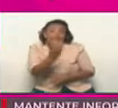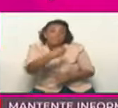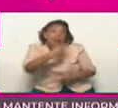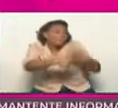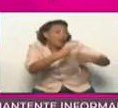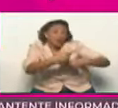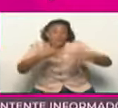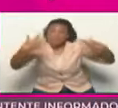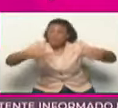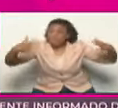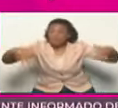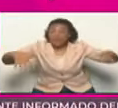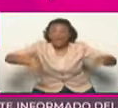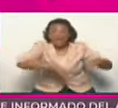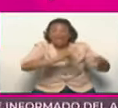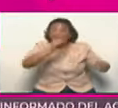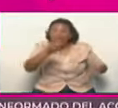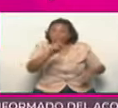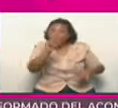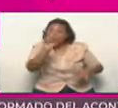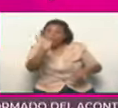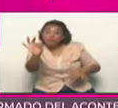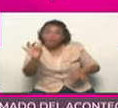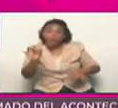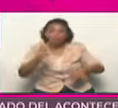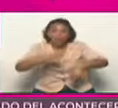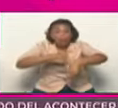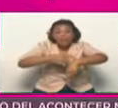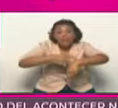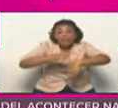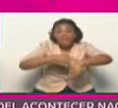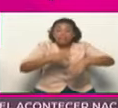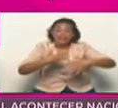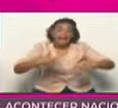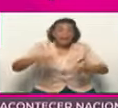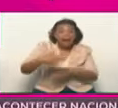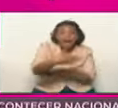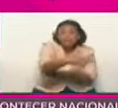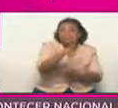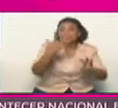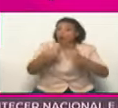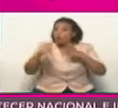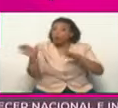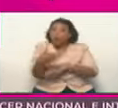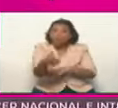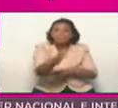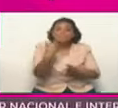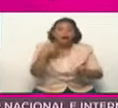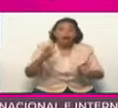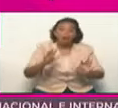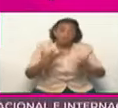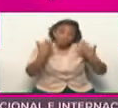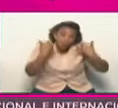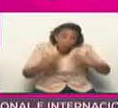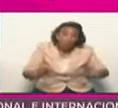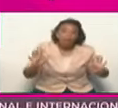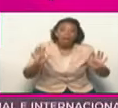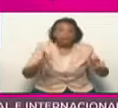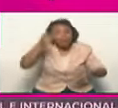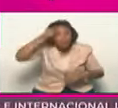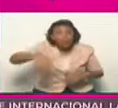produzcan mejillones en el Golfo para cuando haya la veda de la sardina y de otras especies, pues el